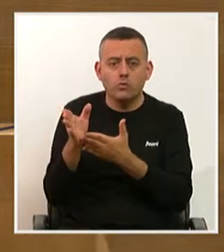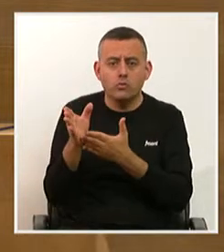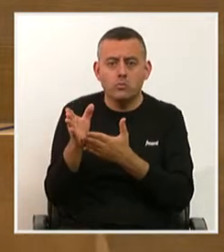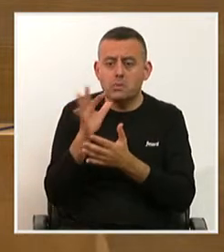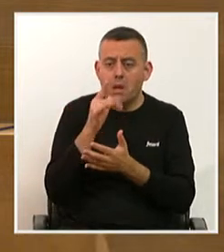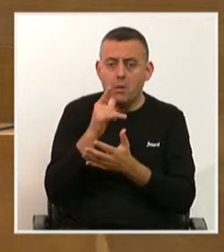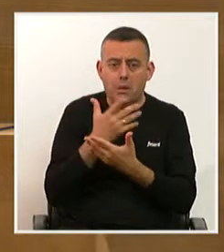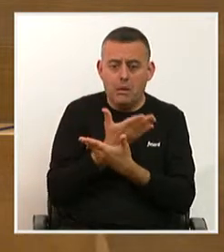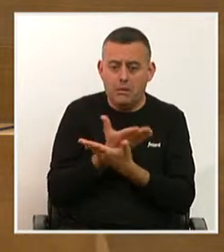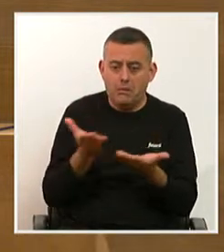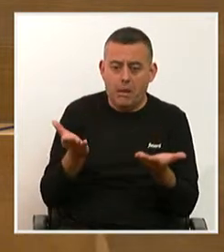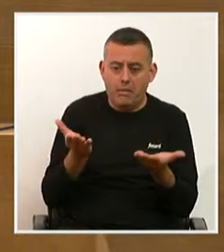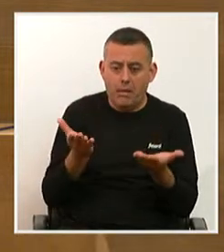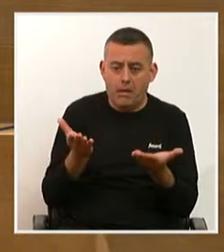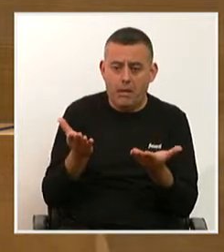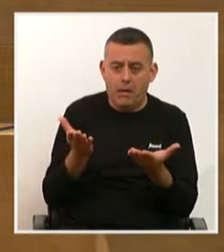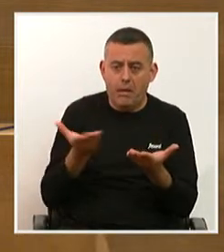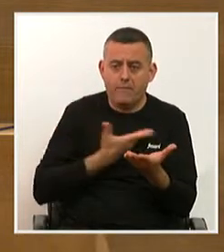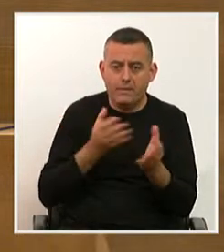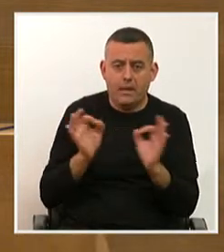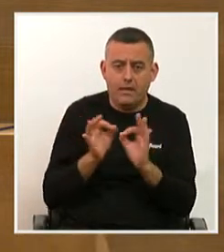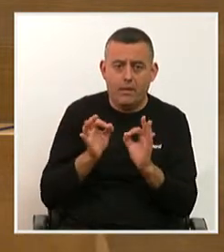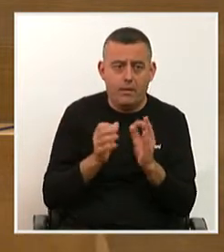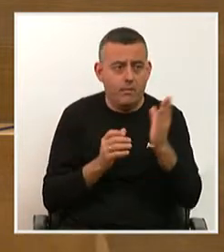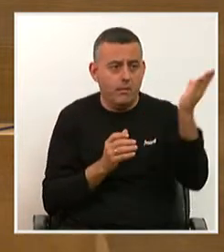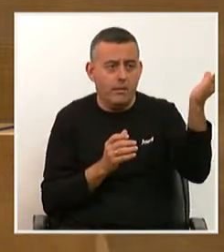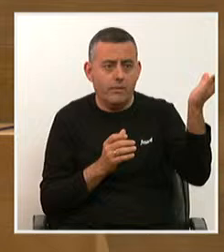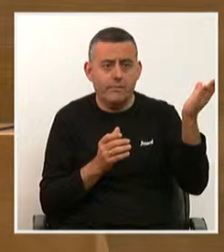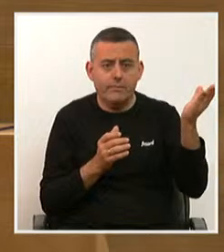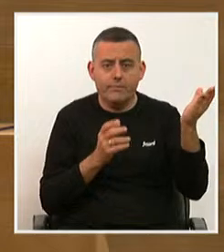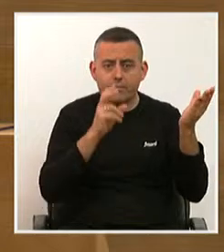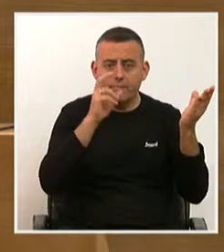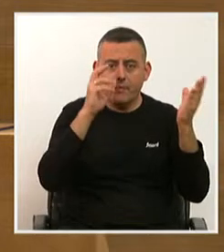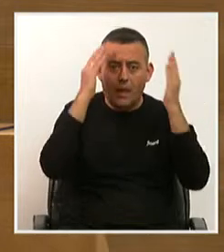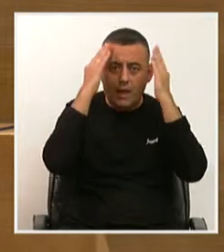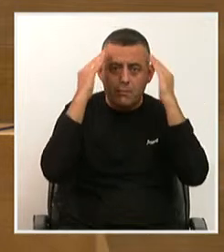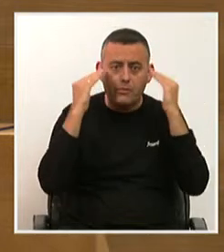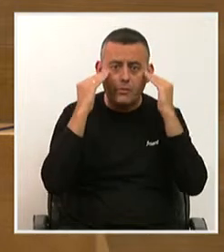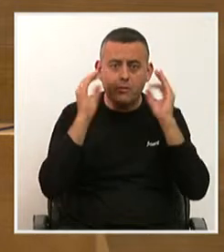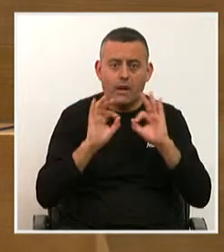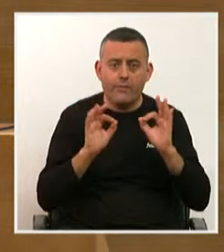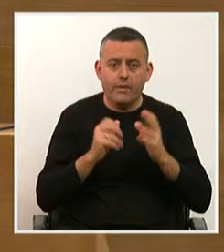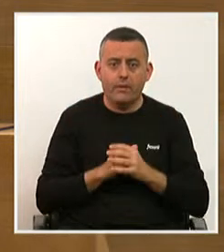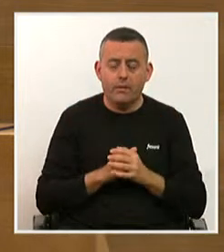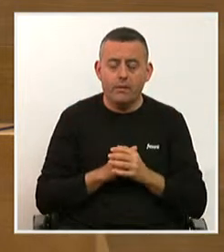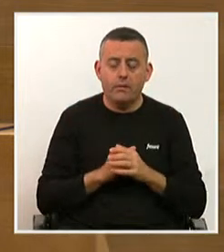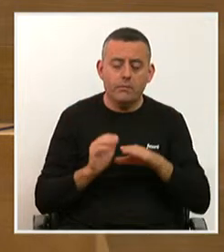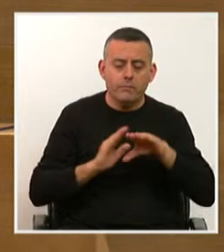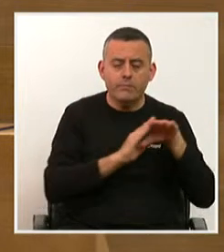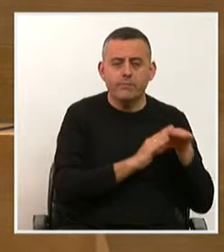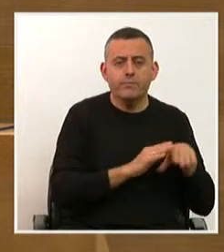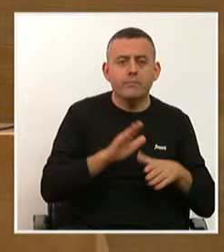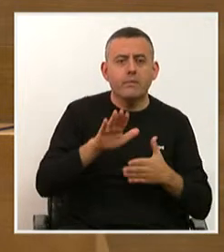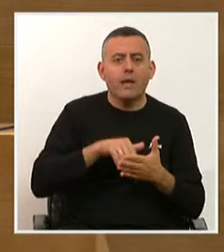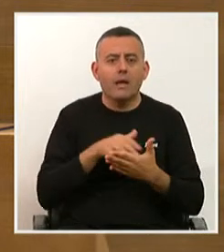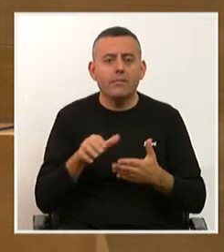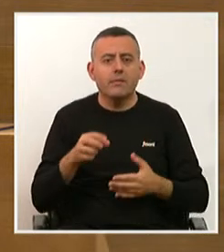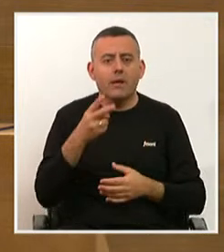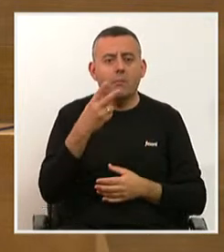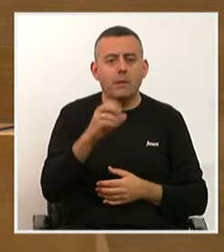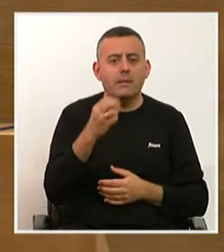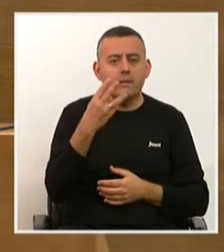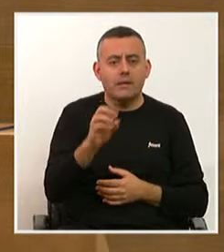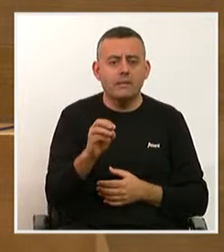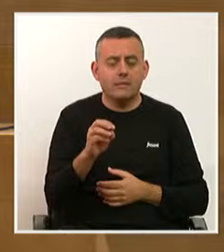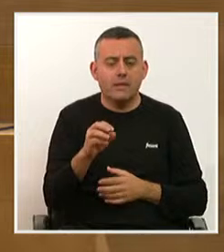en el y aunar es que3 la culpable